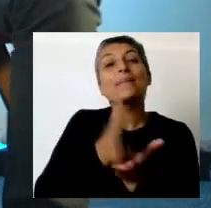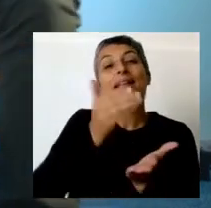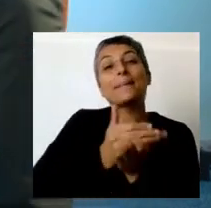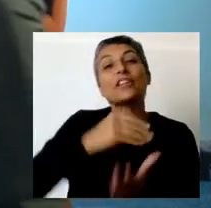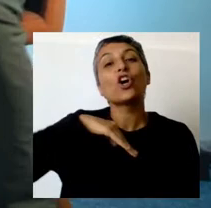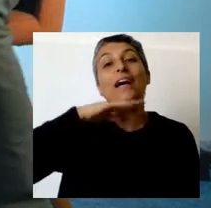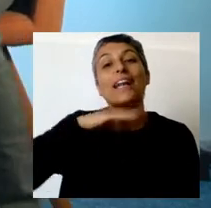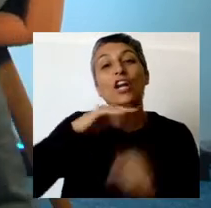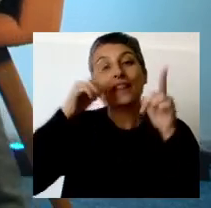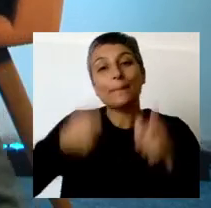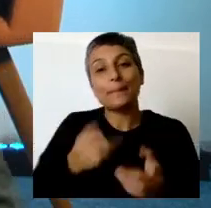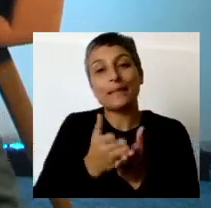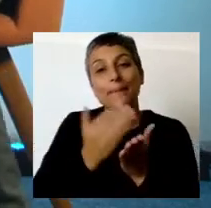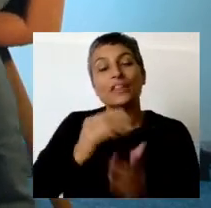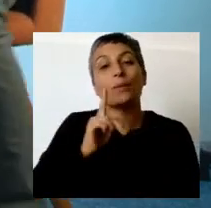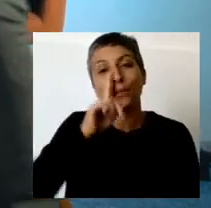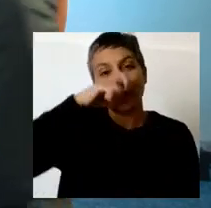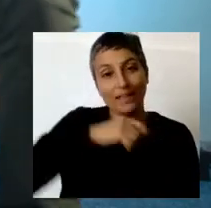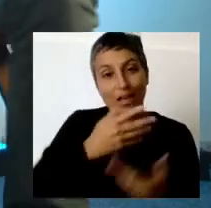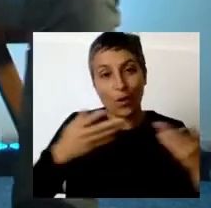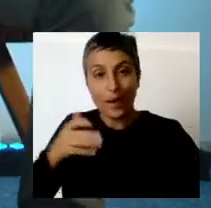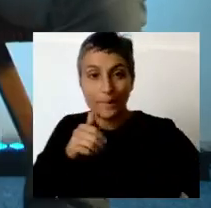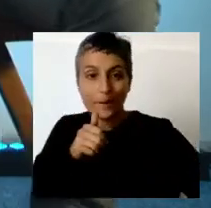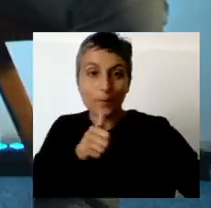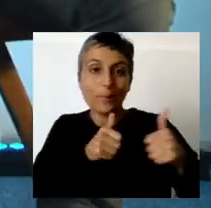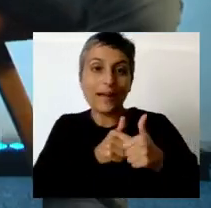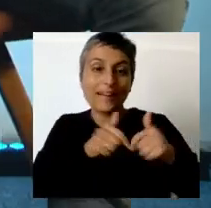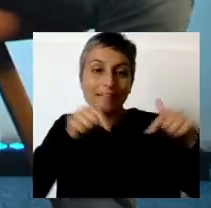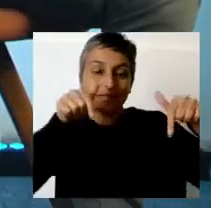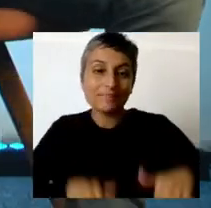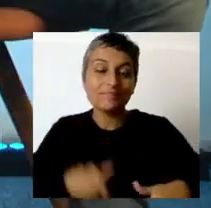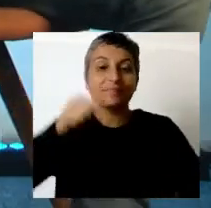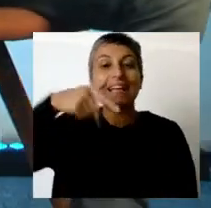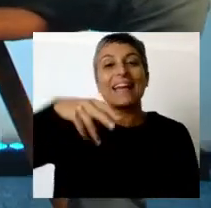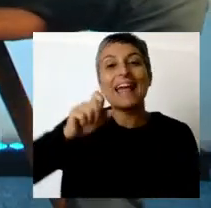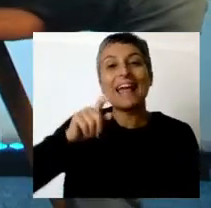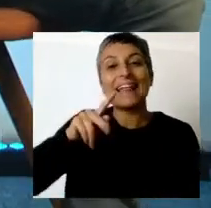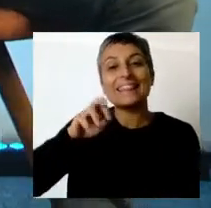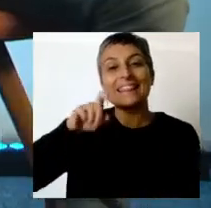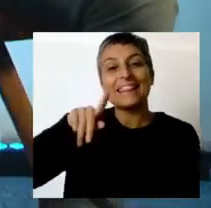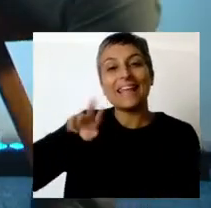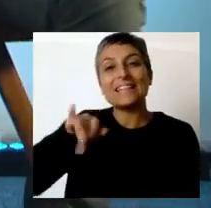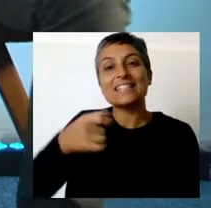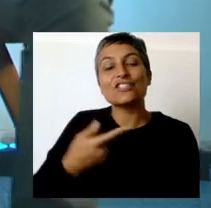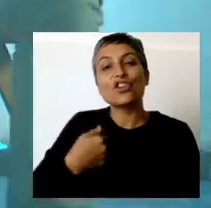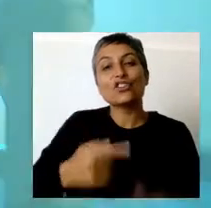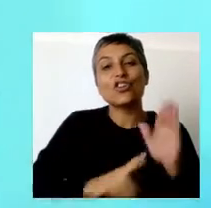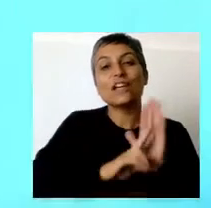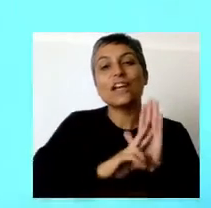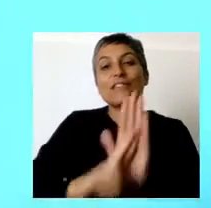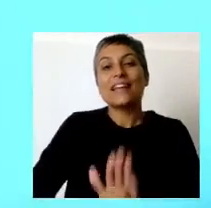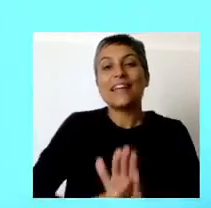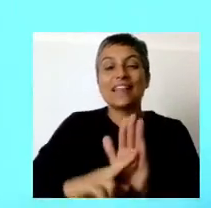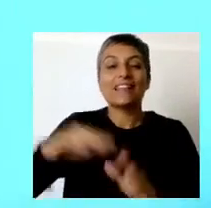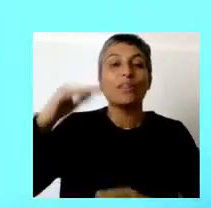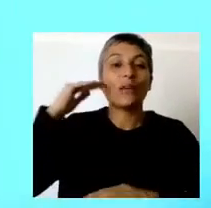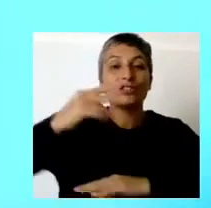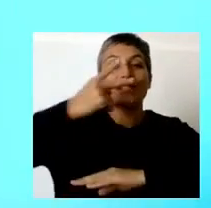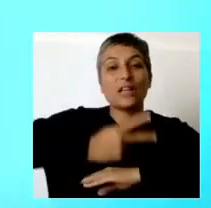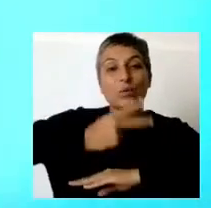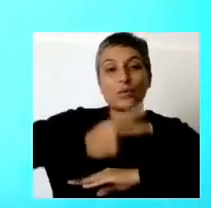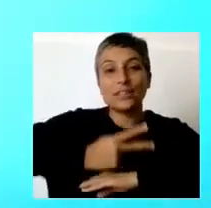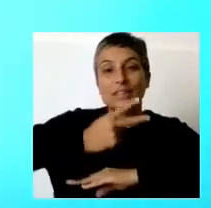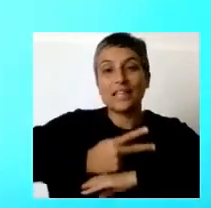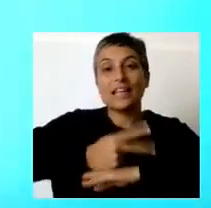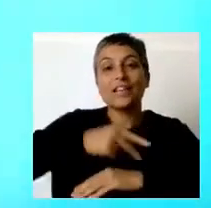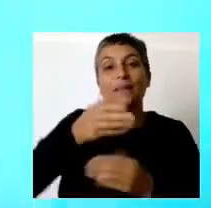acompaña... Yo soy Natacha Valentini y soy referente de Educación Media del Departamento de Ciudadanía y Bienestar Digital de